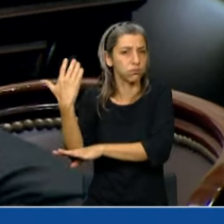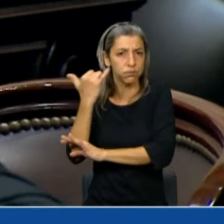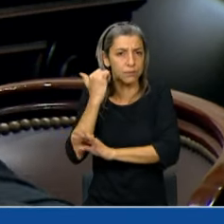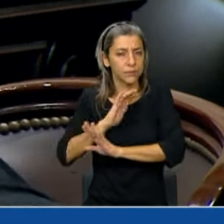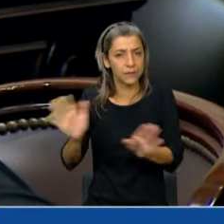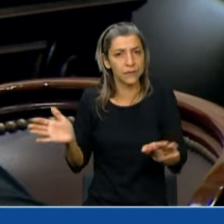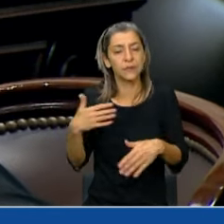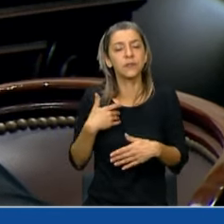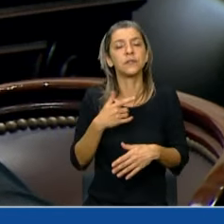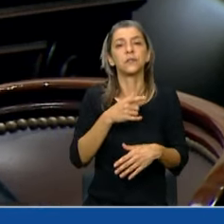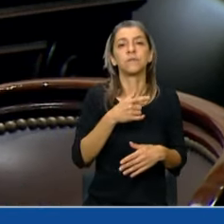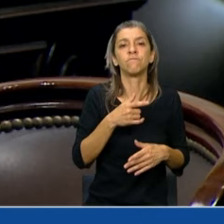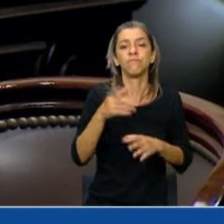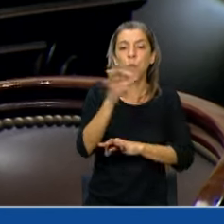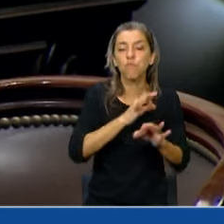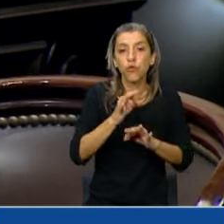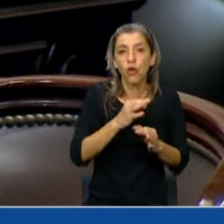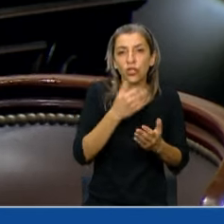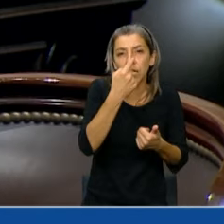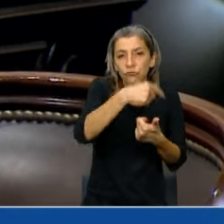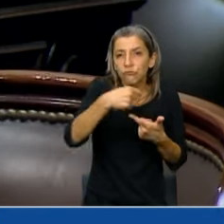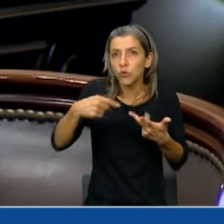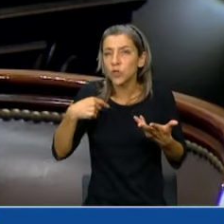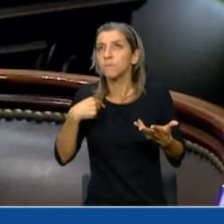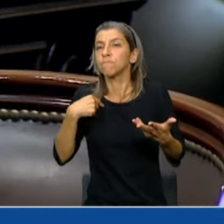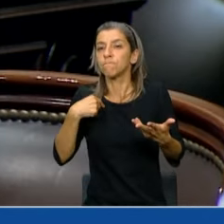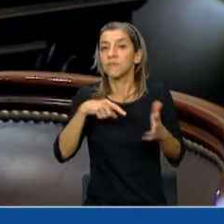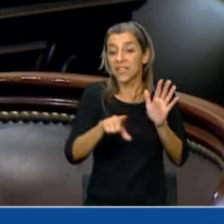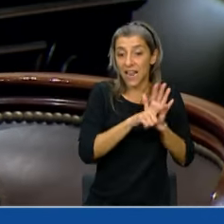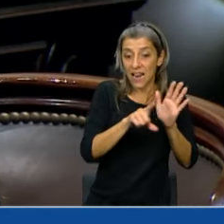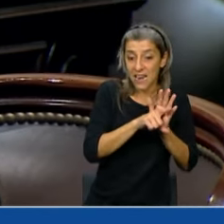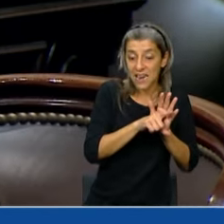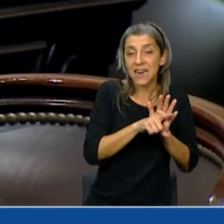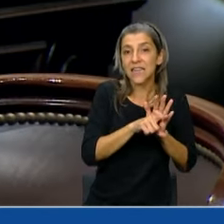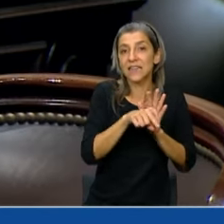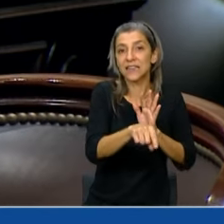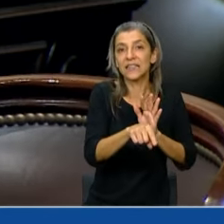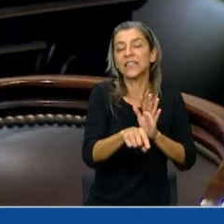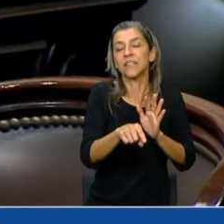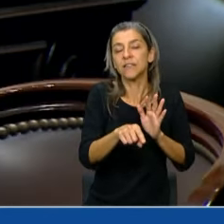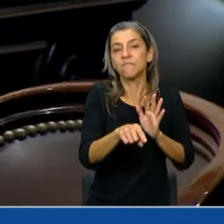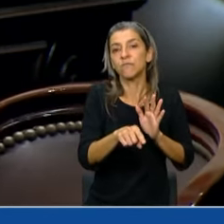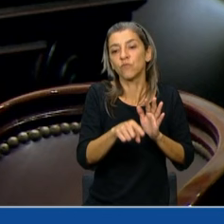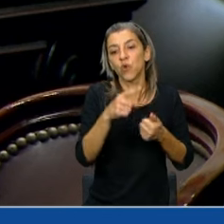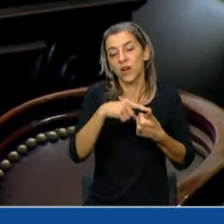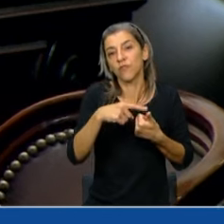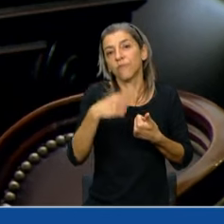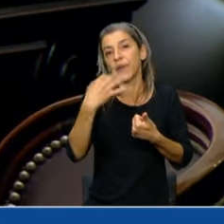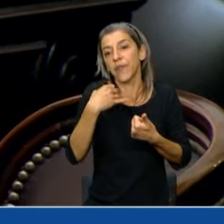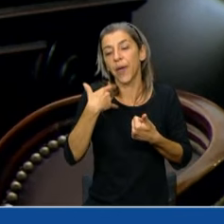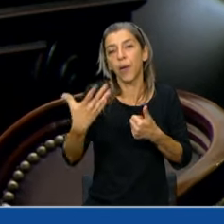que los proyectos que se están evaluando hoy para esta ley sean efectivamente el de IP y